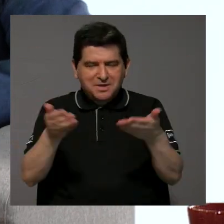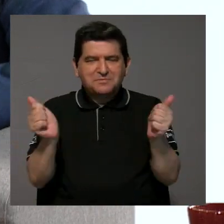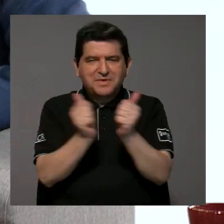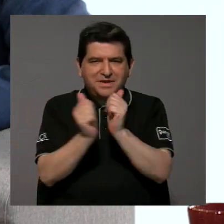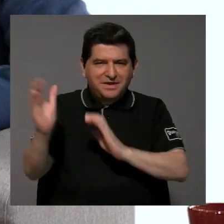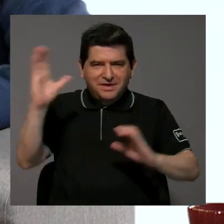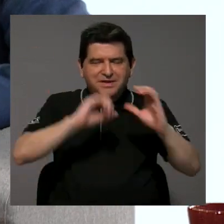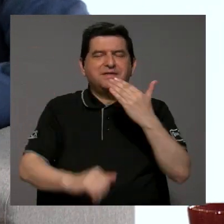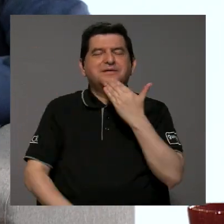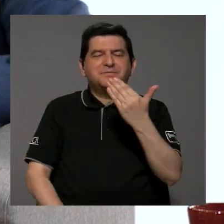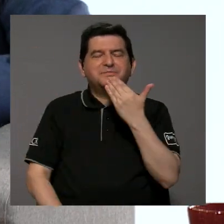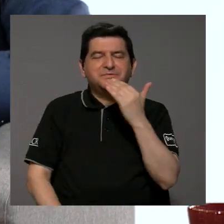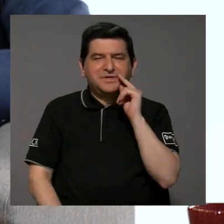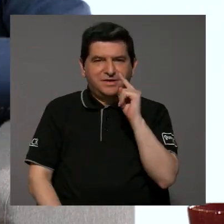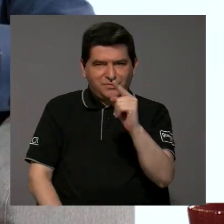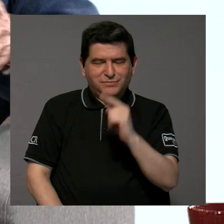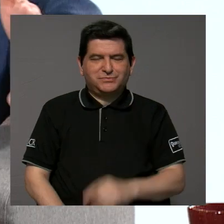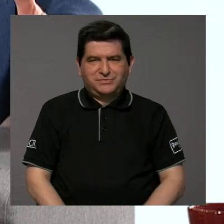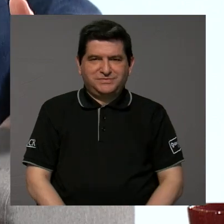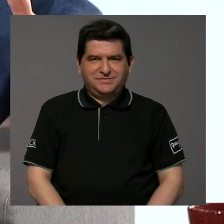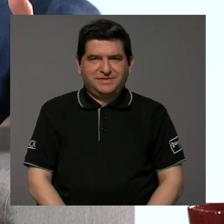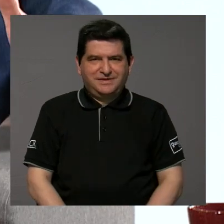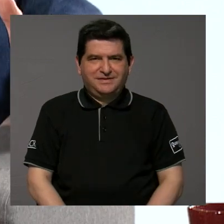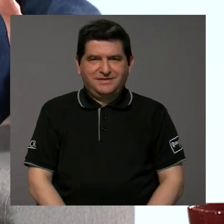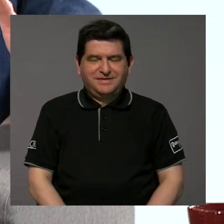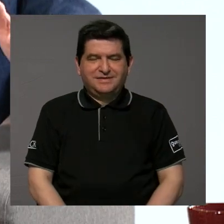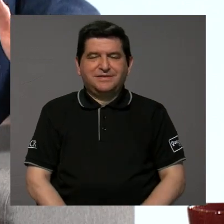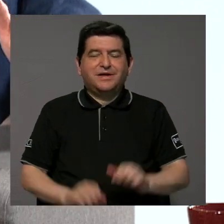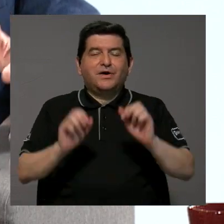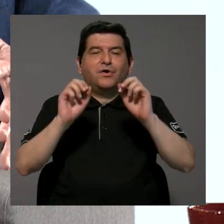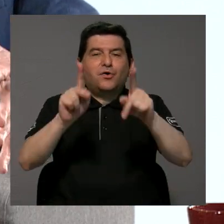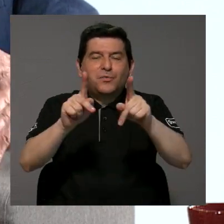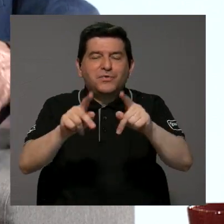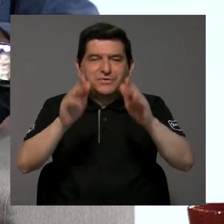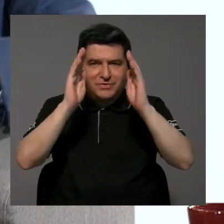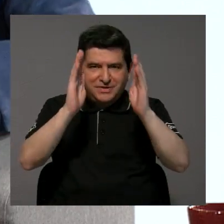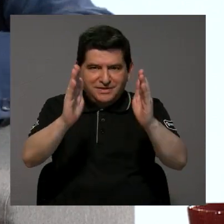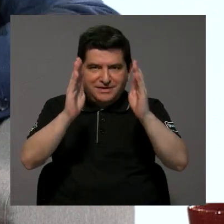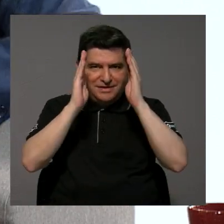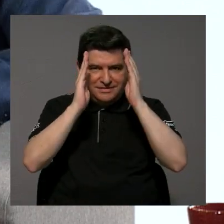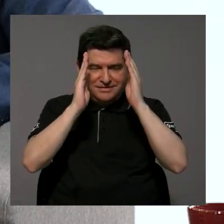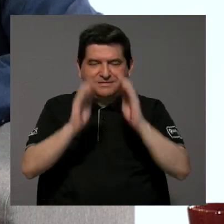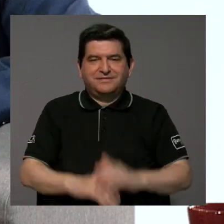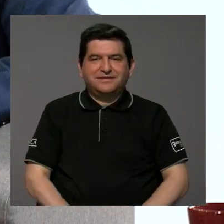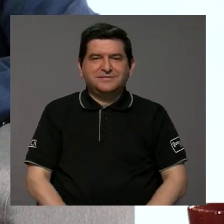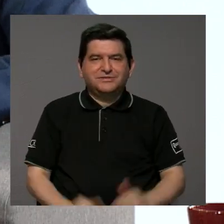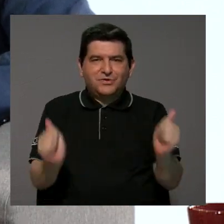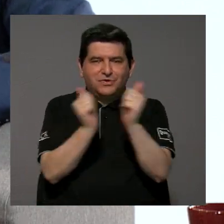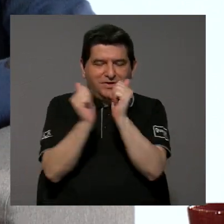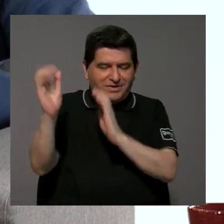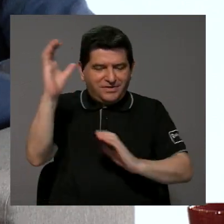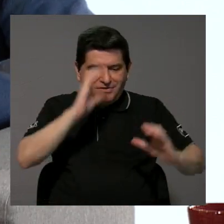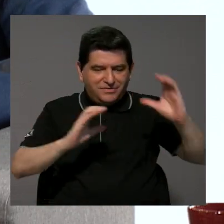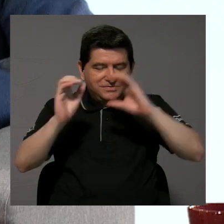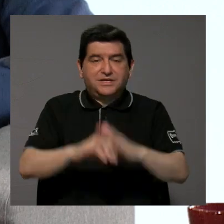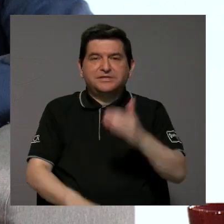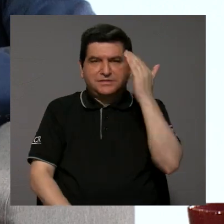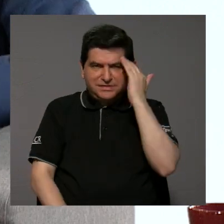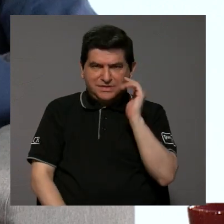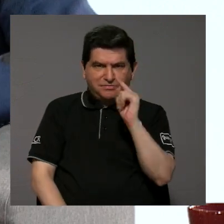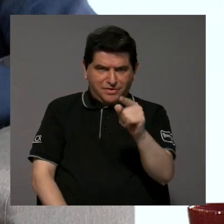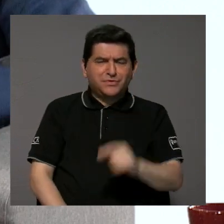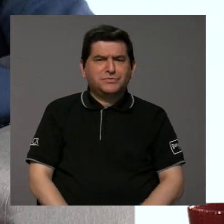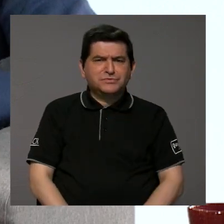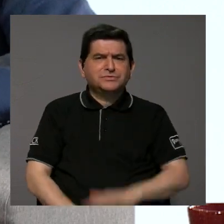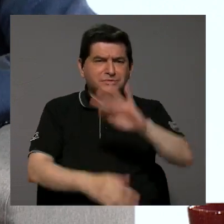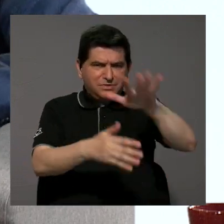Juliana, bienvenida a Conciencia. Yo le agradezco mucho que usted haya hecho este espacio para atender a Conciencia.